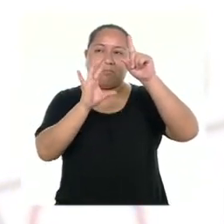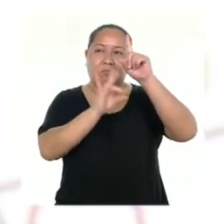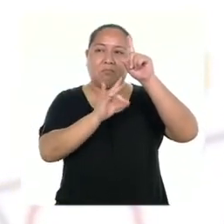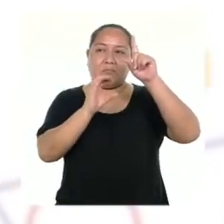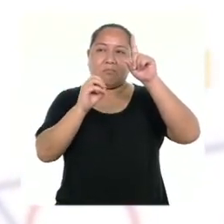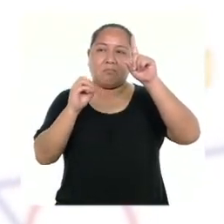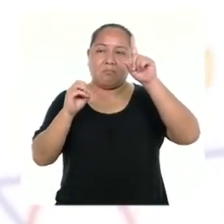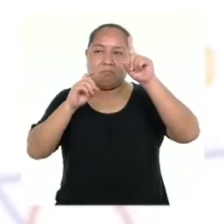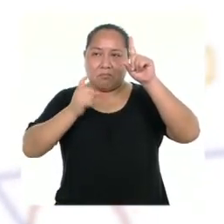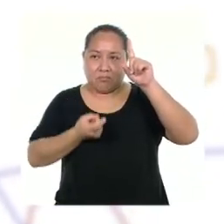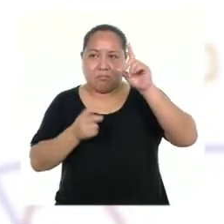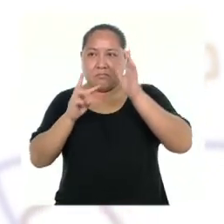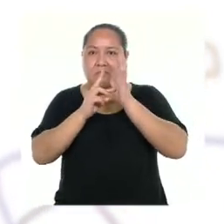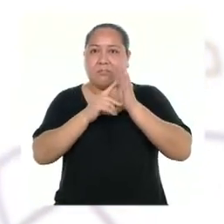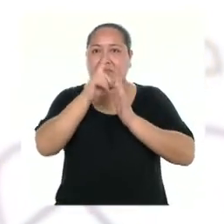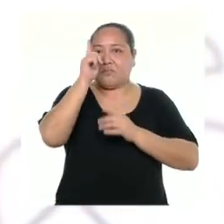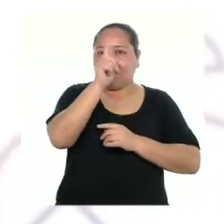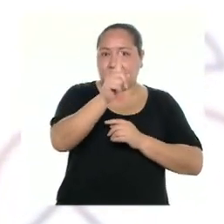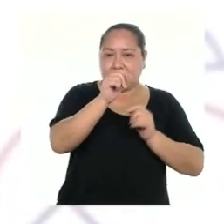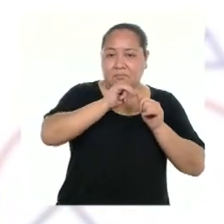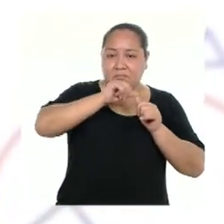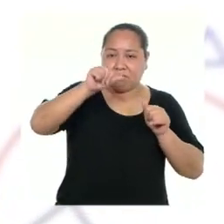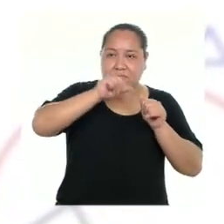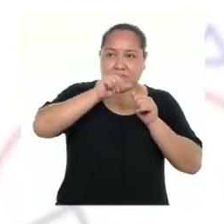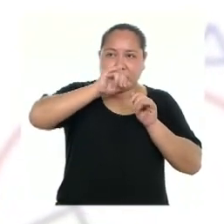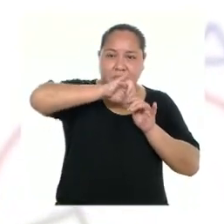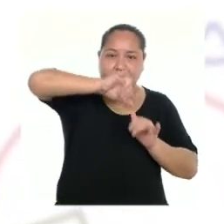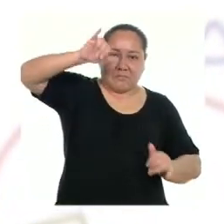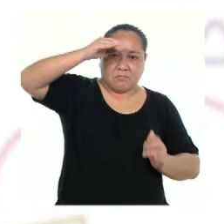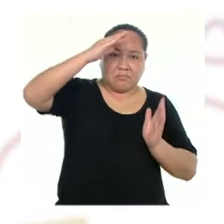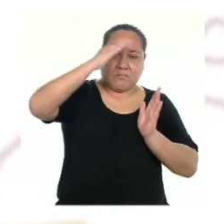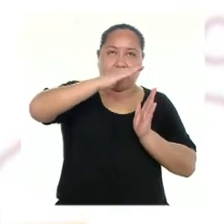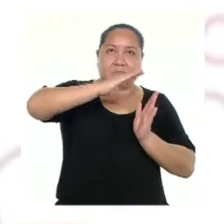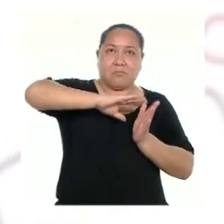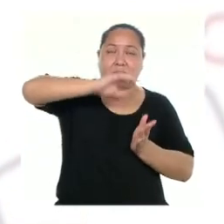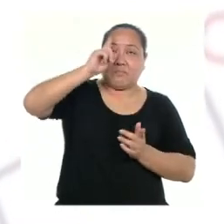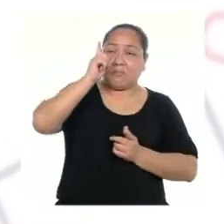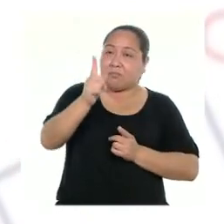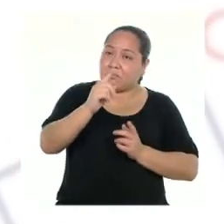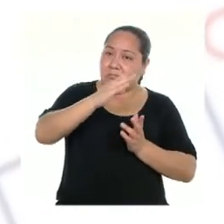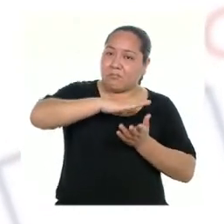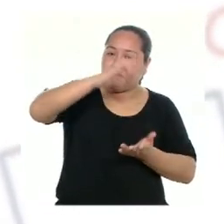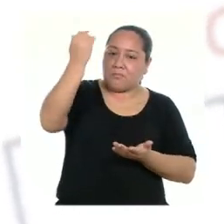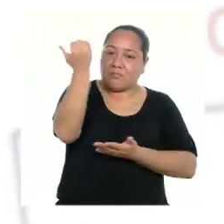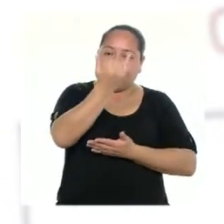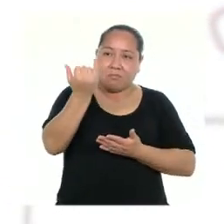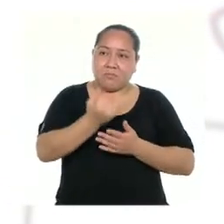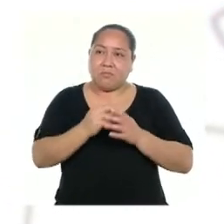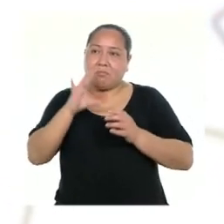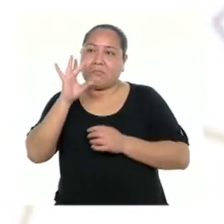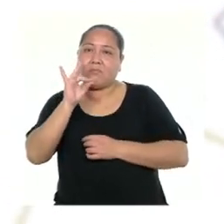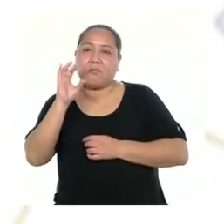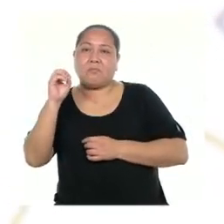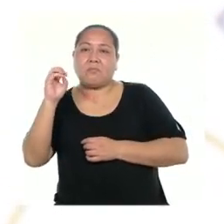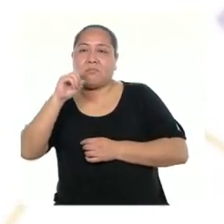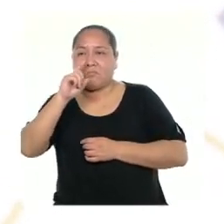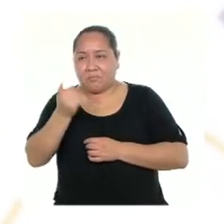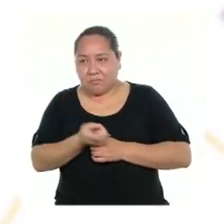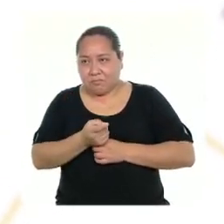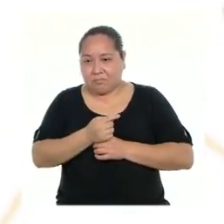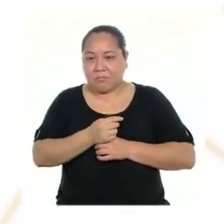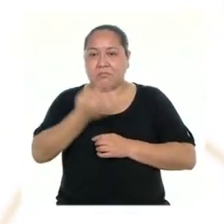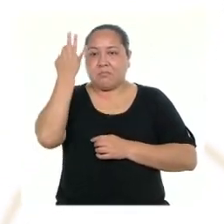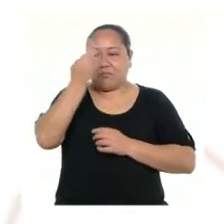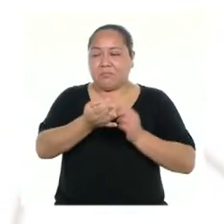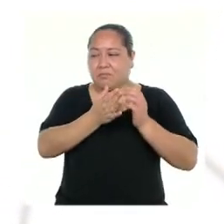800.000, indica que una unidad medida en el mapa equivale a 800.000 unidades medidas en